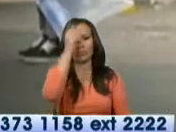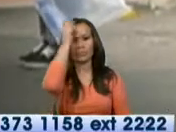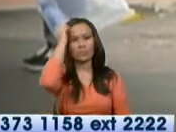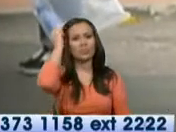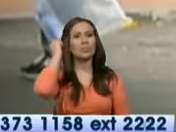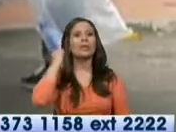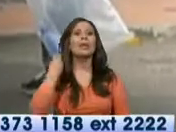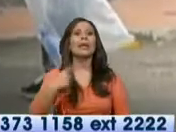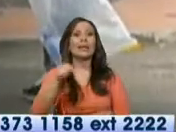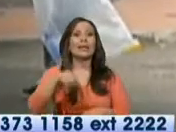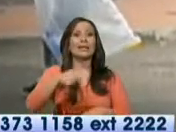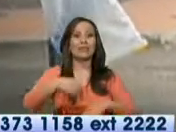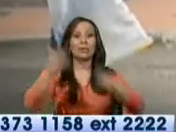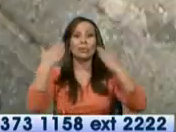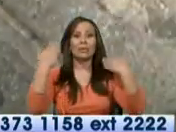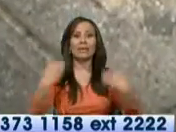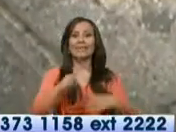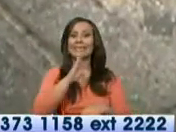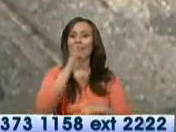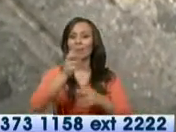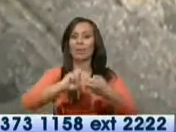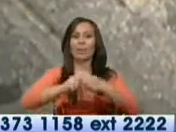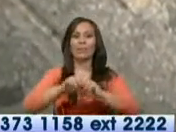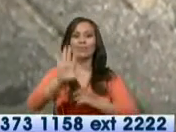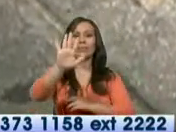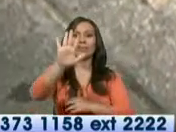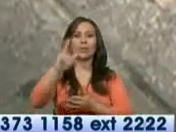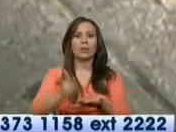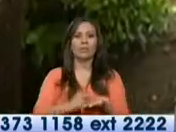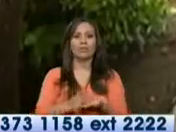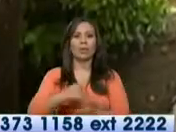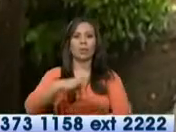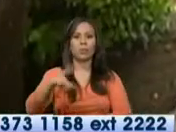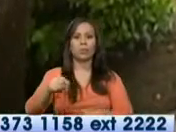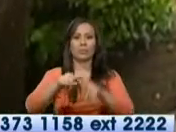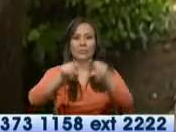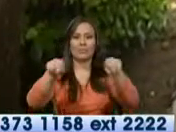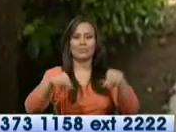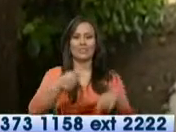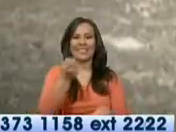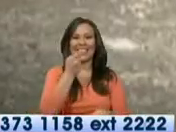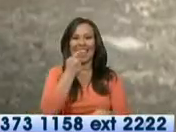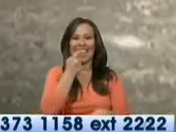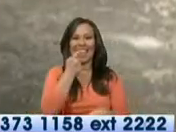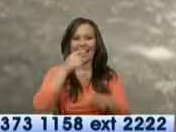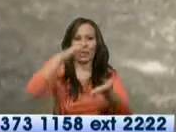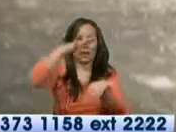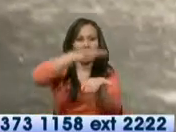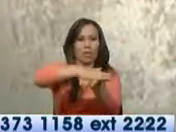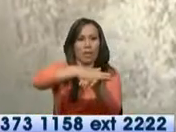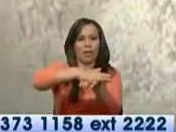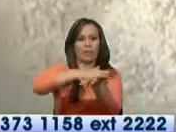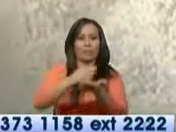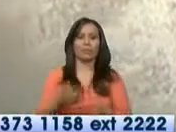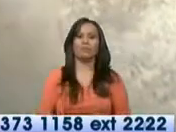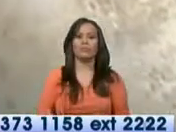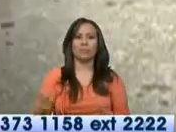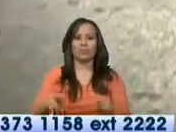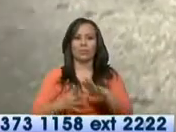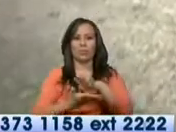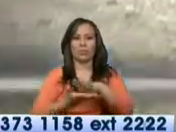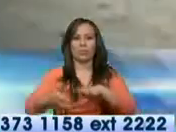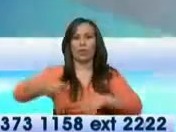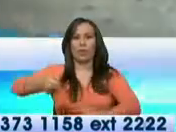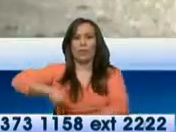Cada día en Guayaquil se reporta un promedio de 5 robos de bienes públicos, desde tapas de alcantarillas, sumideros,